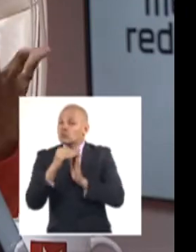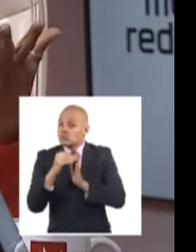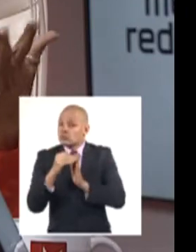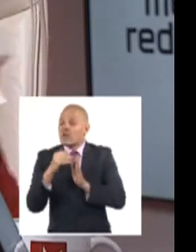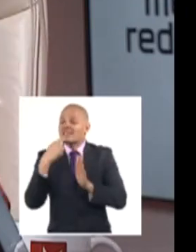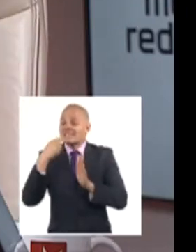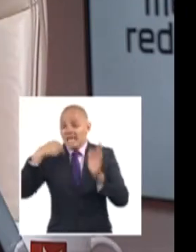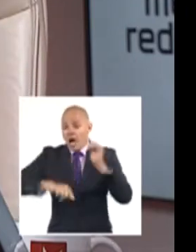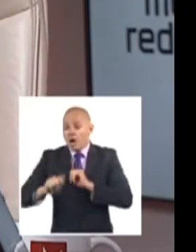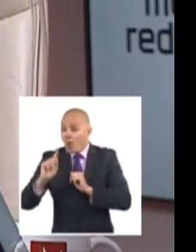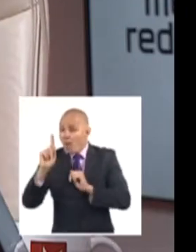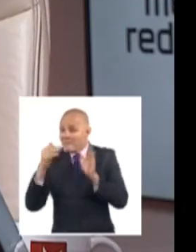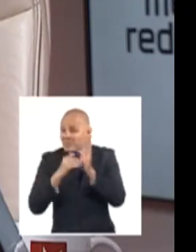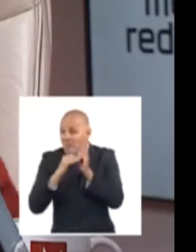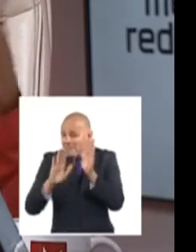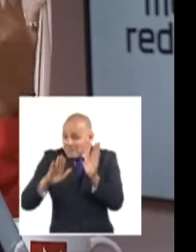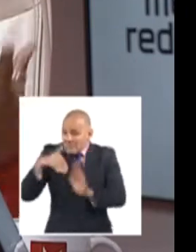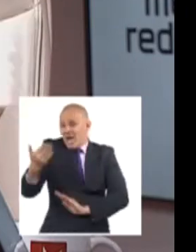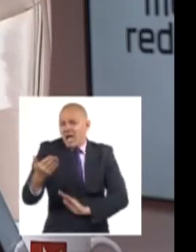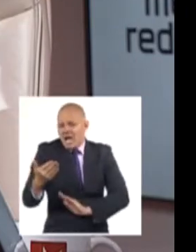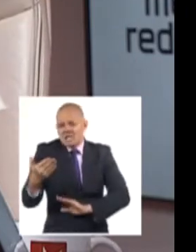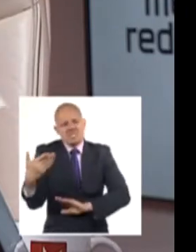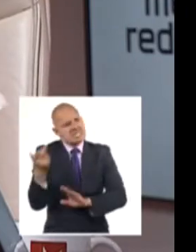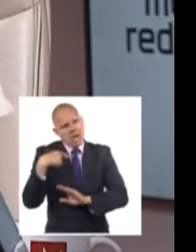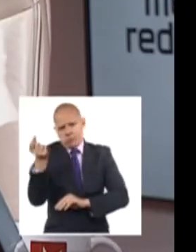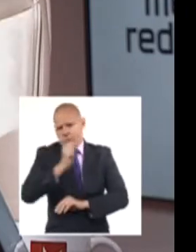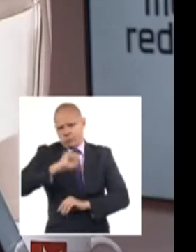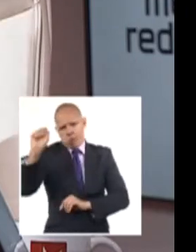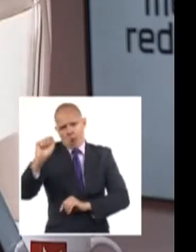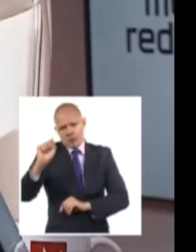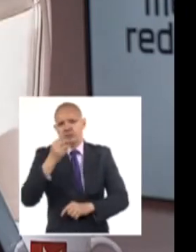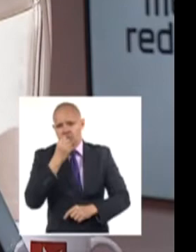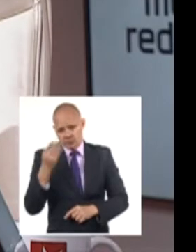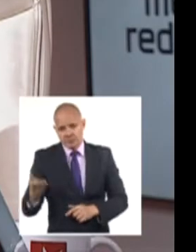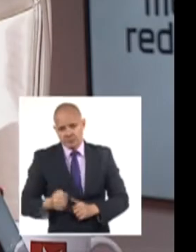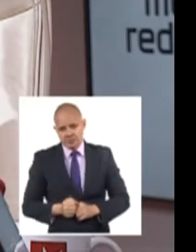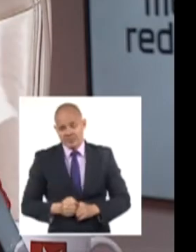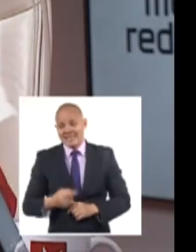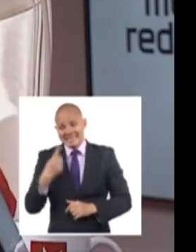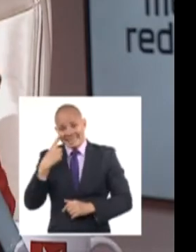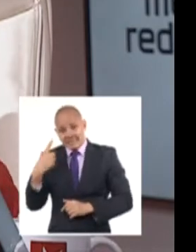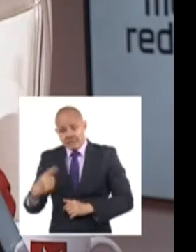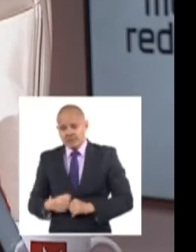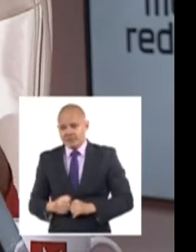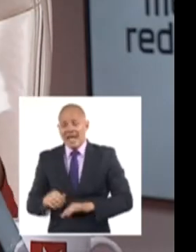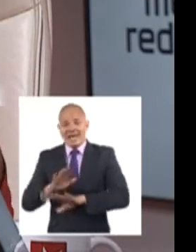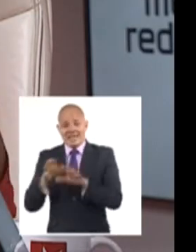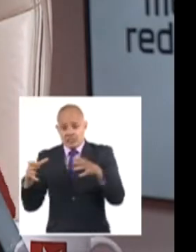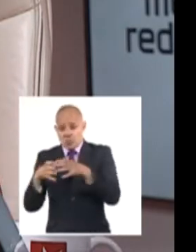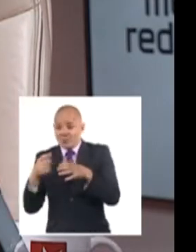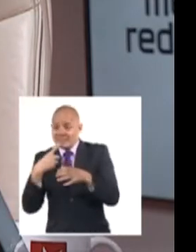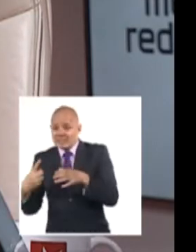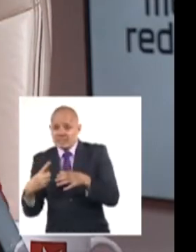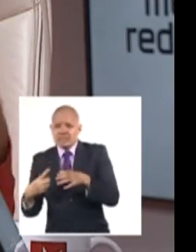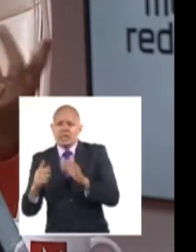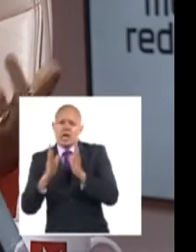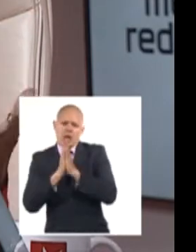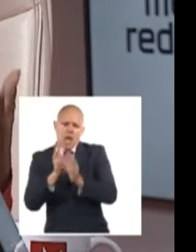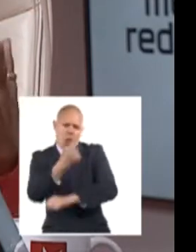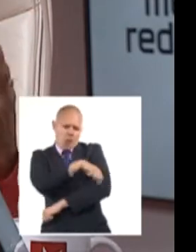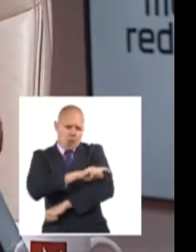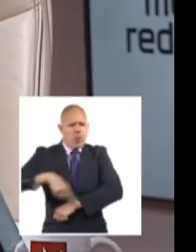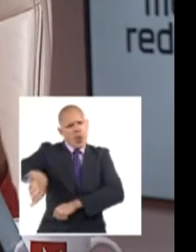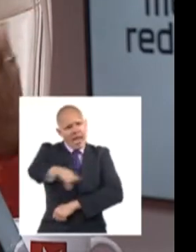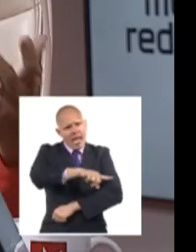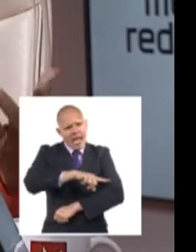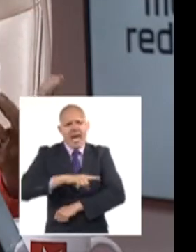militantes activos de pacto histórico a conseguir ese ese millón de votos que no lo están buscando en filiación